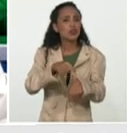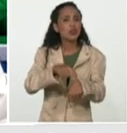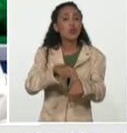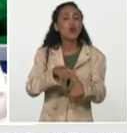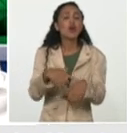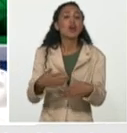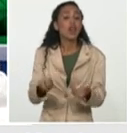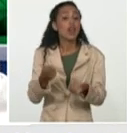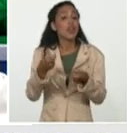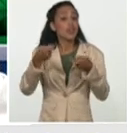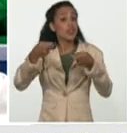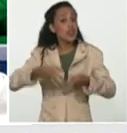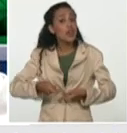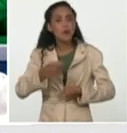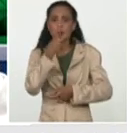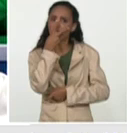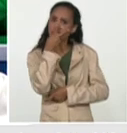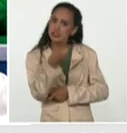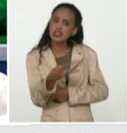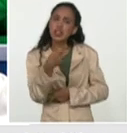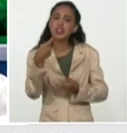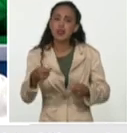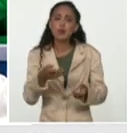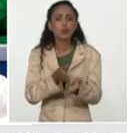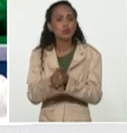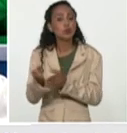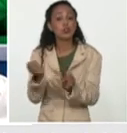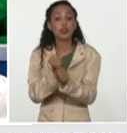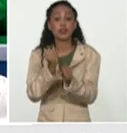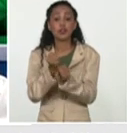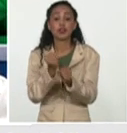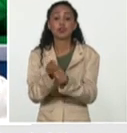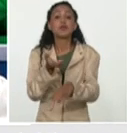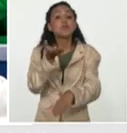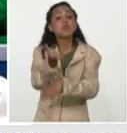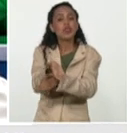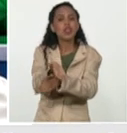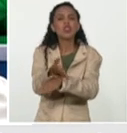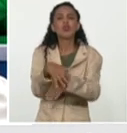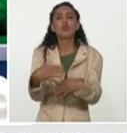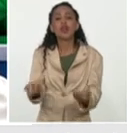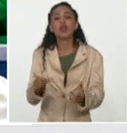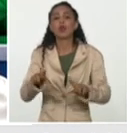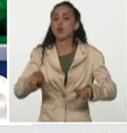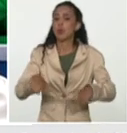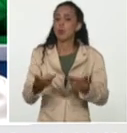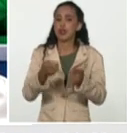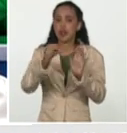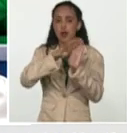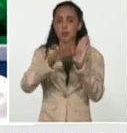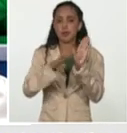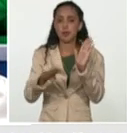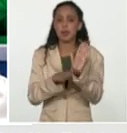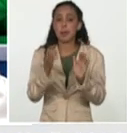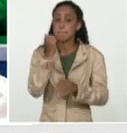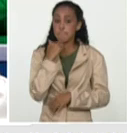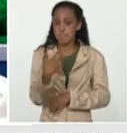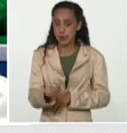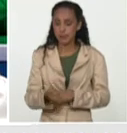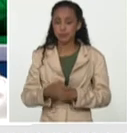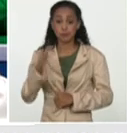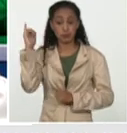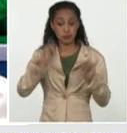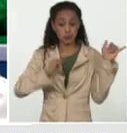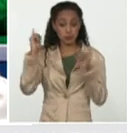el cual tenemos que seguir trabajando y exigiendo cada vez más. Casos importados ayer, como ya había